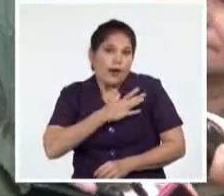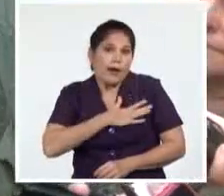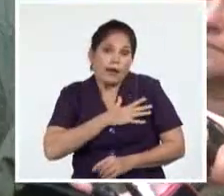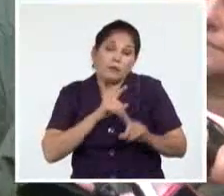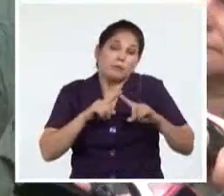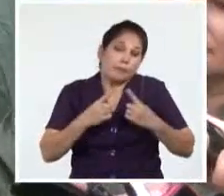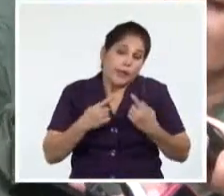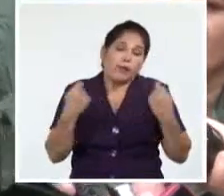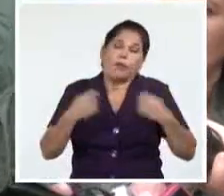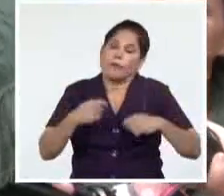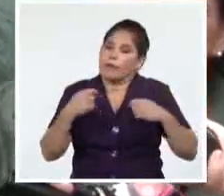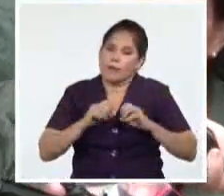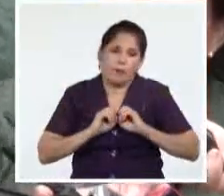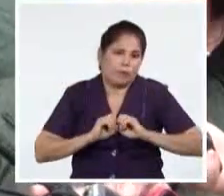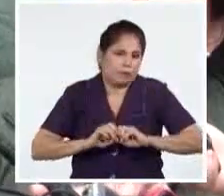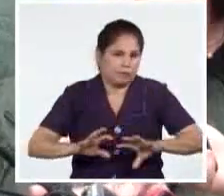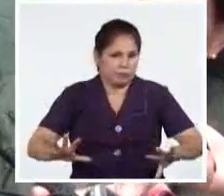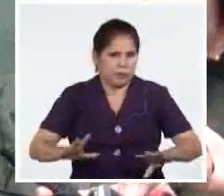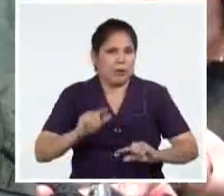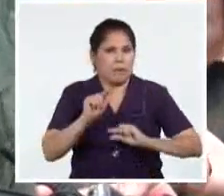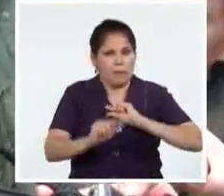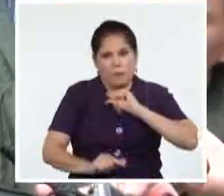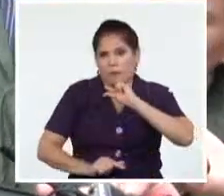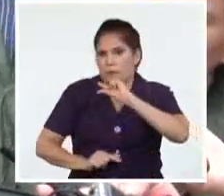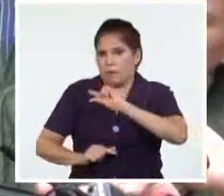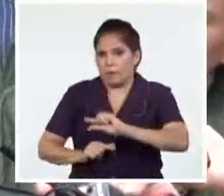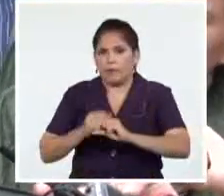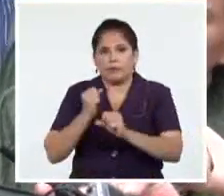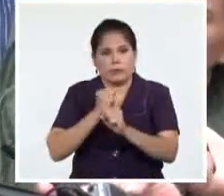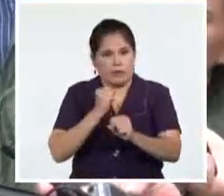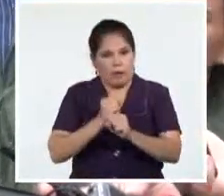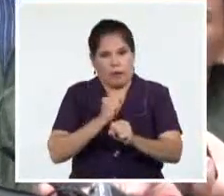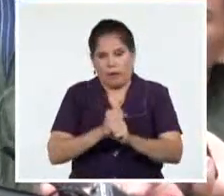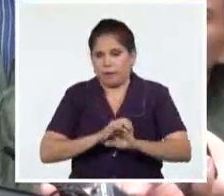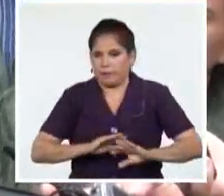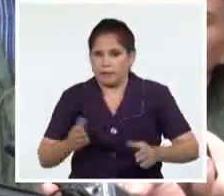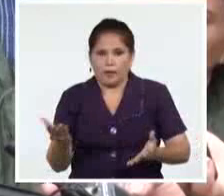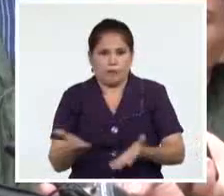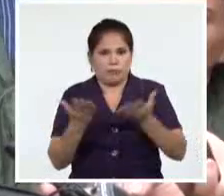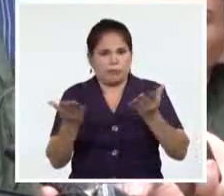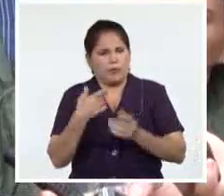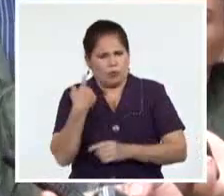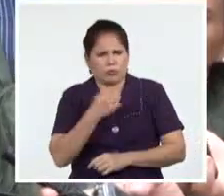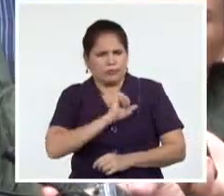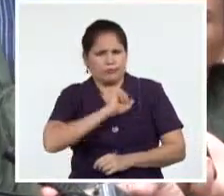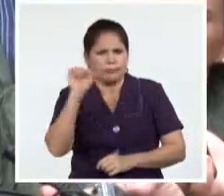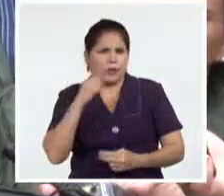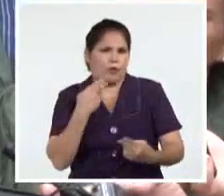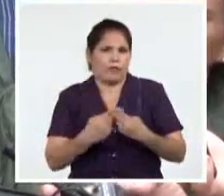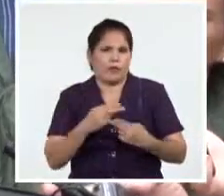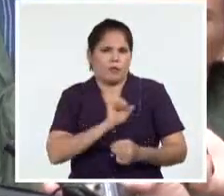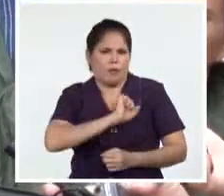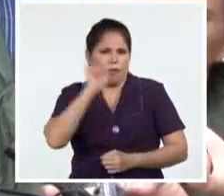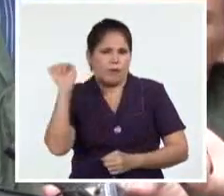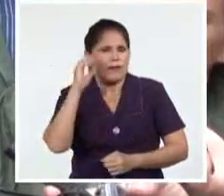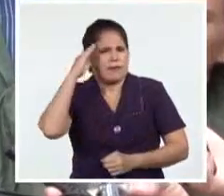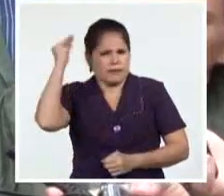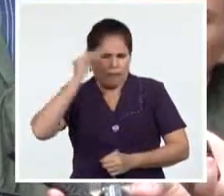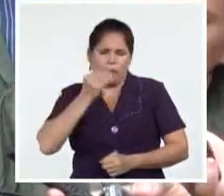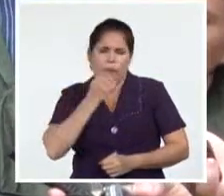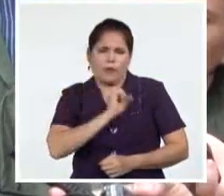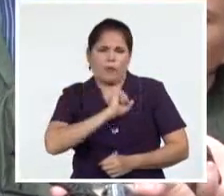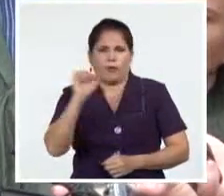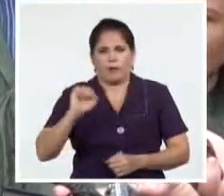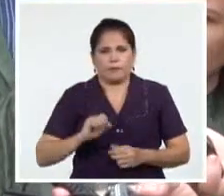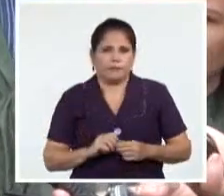poner el pecho y irnos por encima de la de las versiones y lo vamos a lograr lo vamos a lograr lo primero es que hay que estar convencido de que podemos hacer